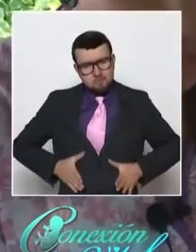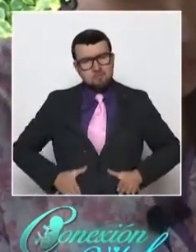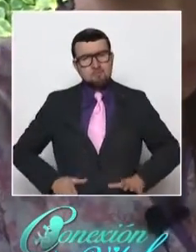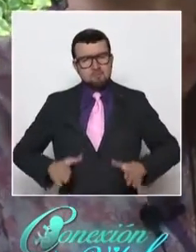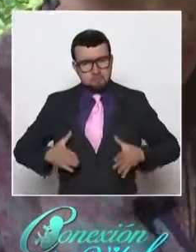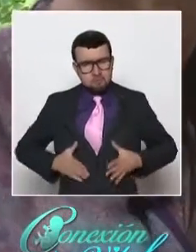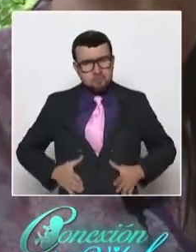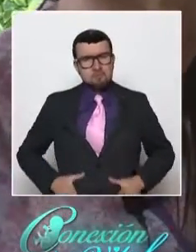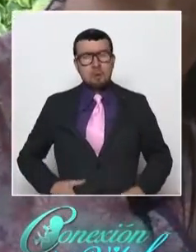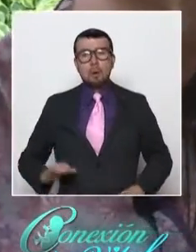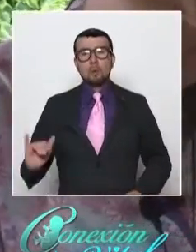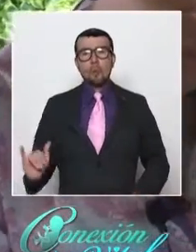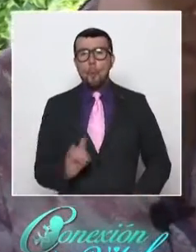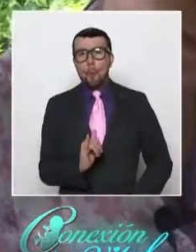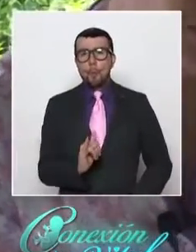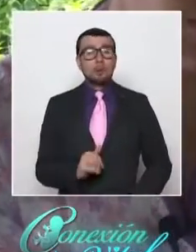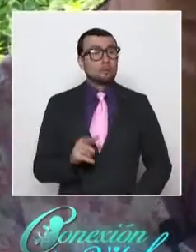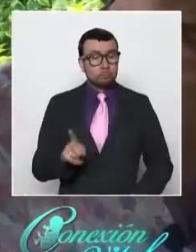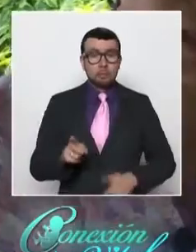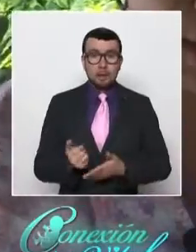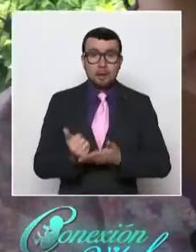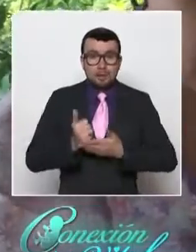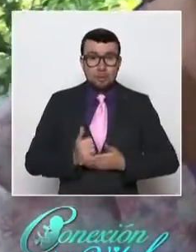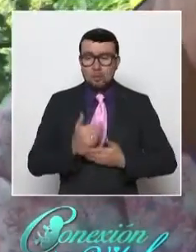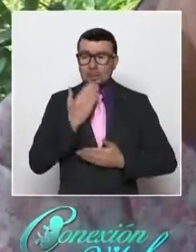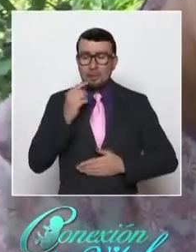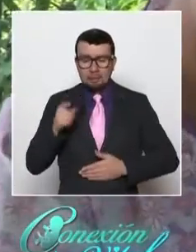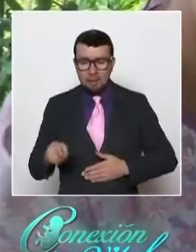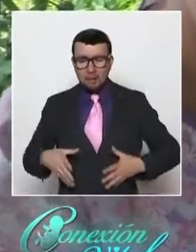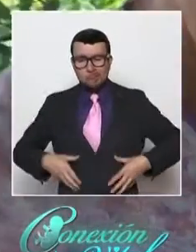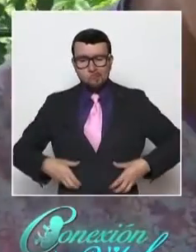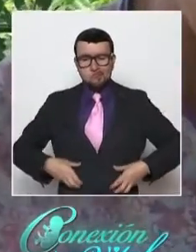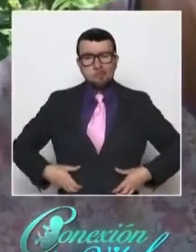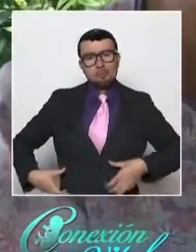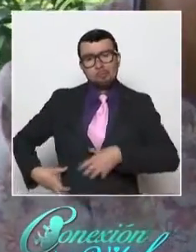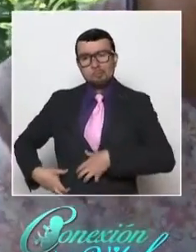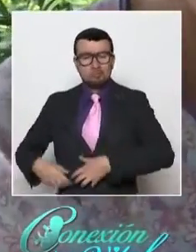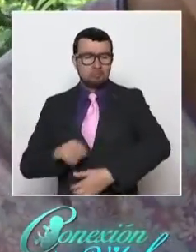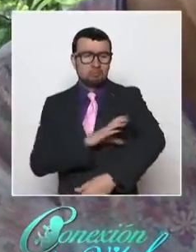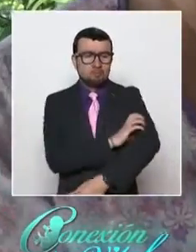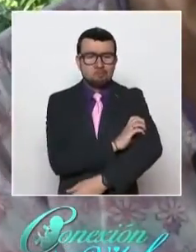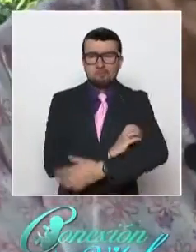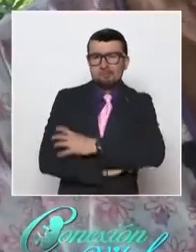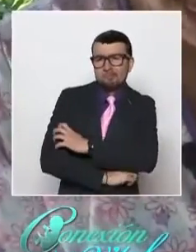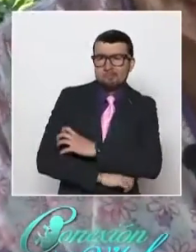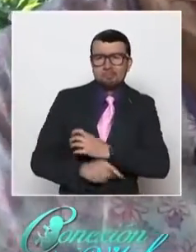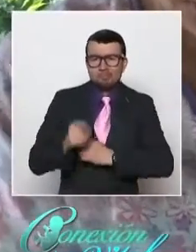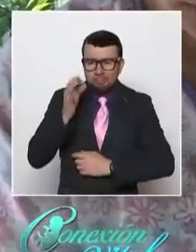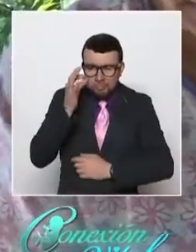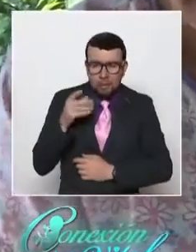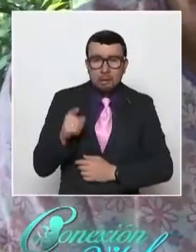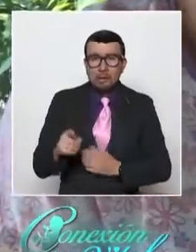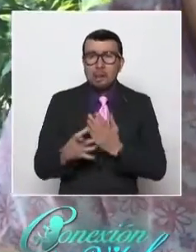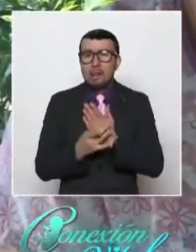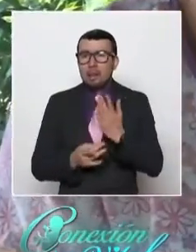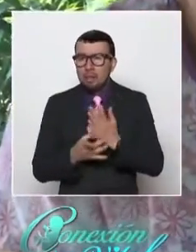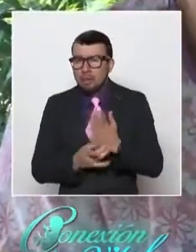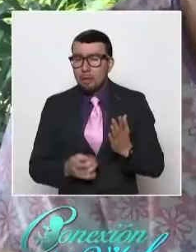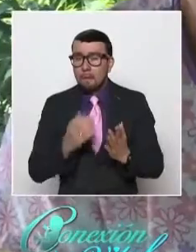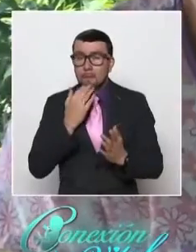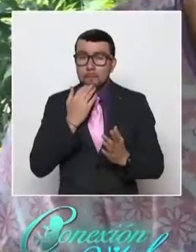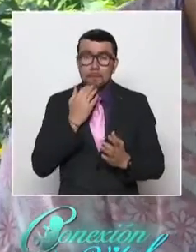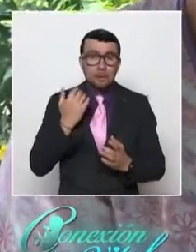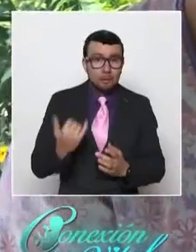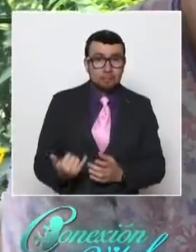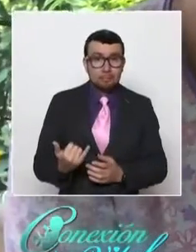Trabajamos drenando toda esa parte que está acumulada en diferentes zonas del cuerpo, como en la parte